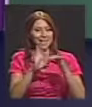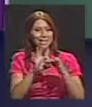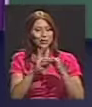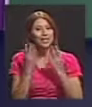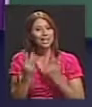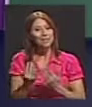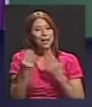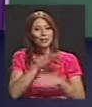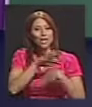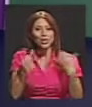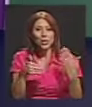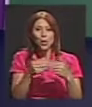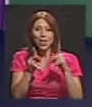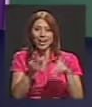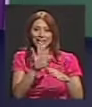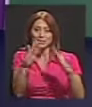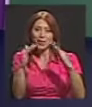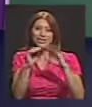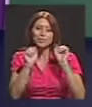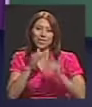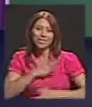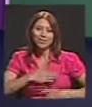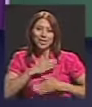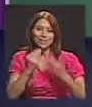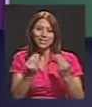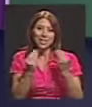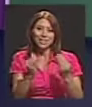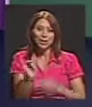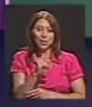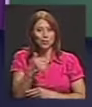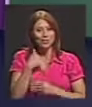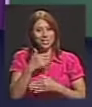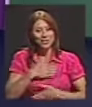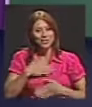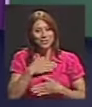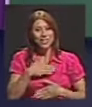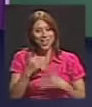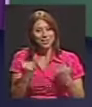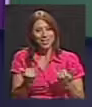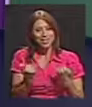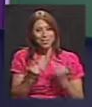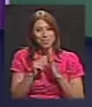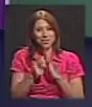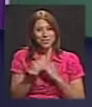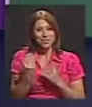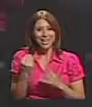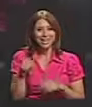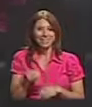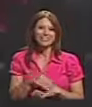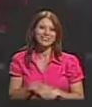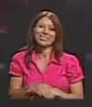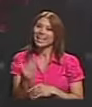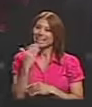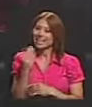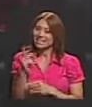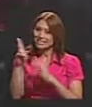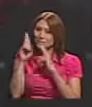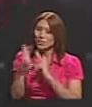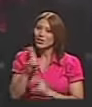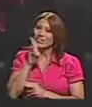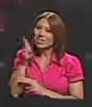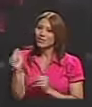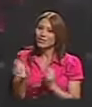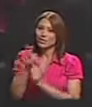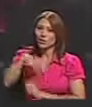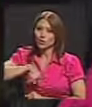toda la gente en casa pues disfrutar bastante así como yo estado disfrutando en estos minutos que estado aquí gracias es un honor de verdad que